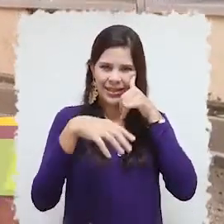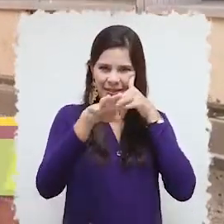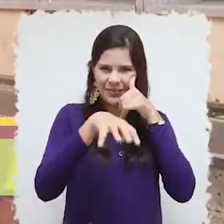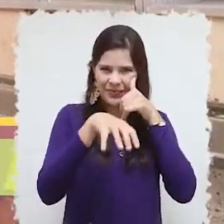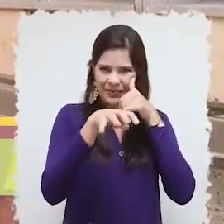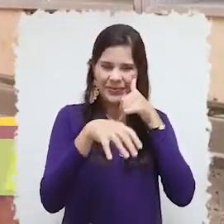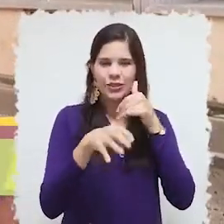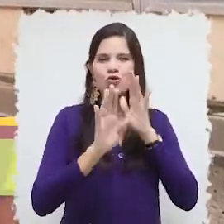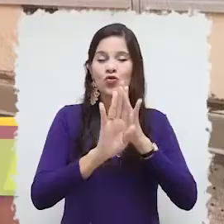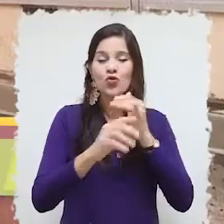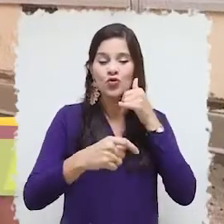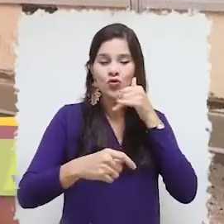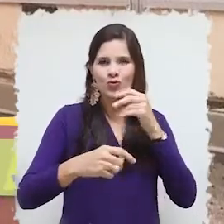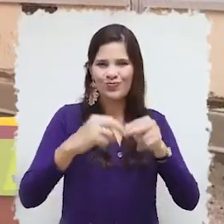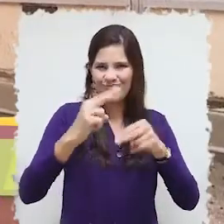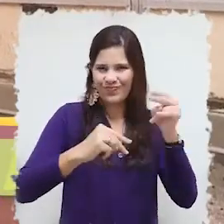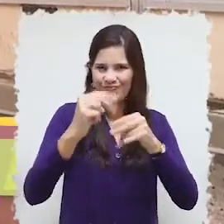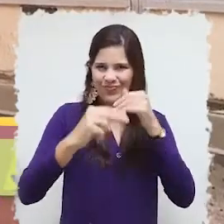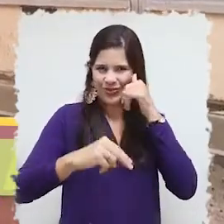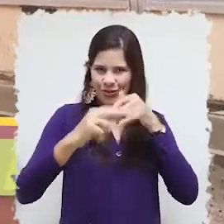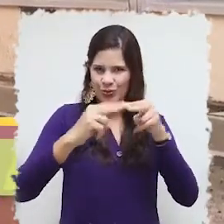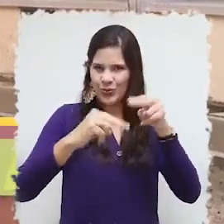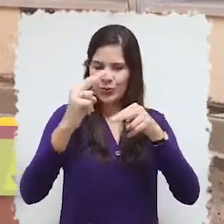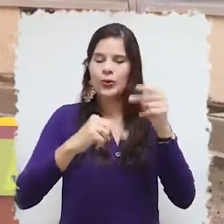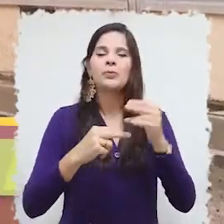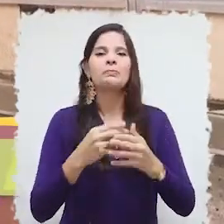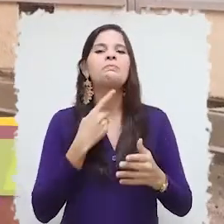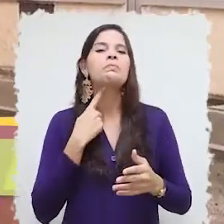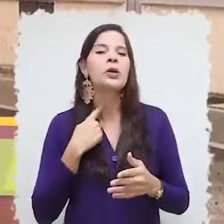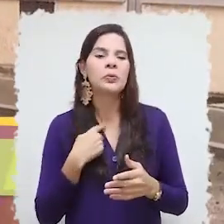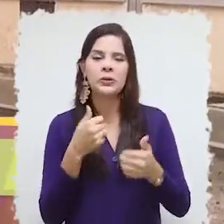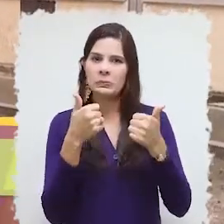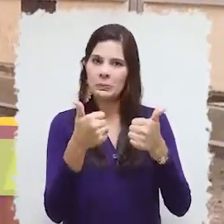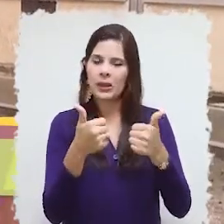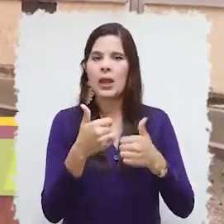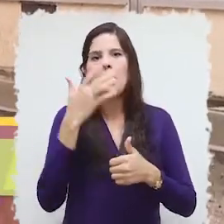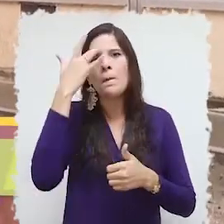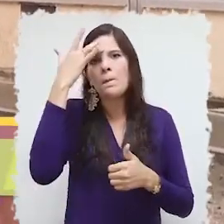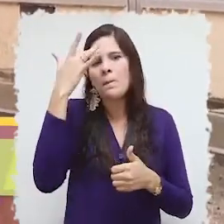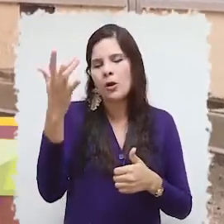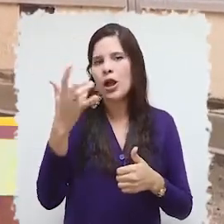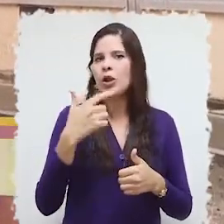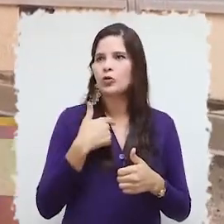gusta, me apasiona mucho las construcciones. Me enteré de que estaba